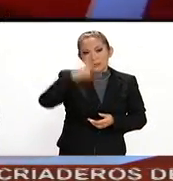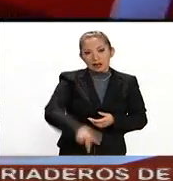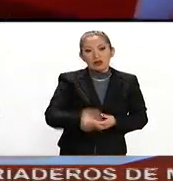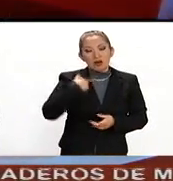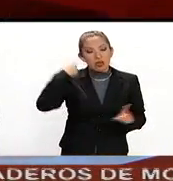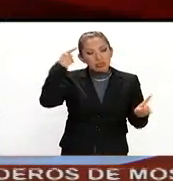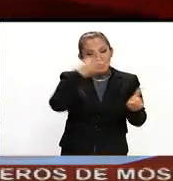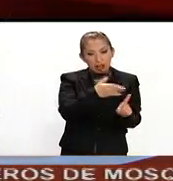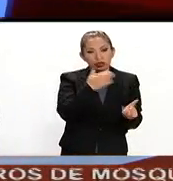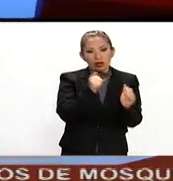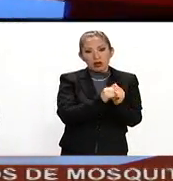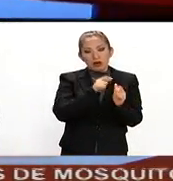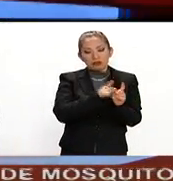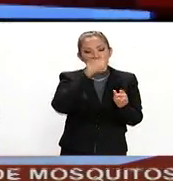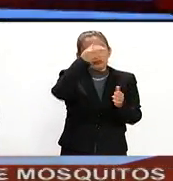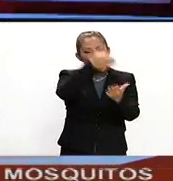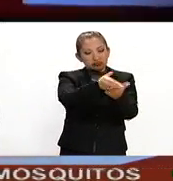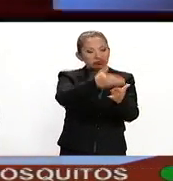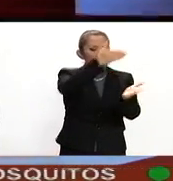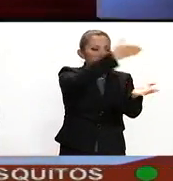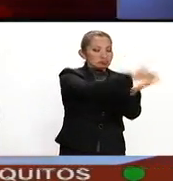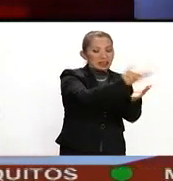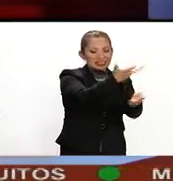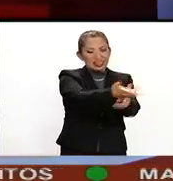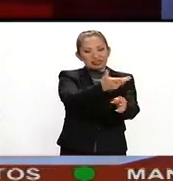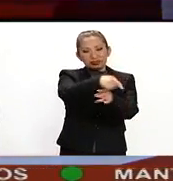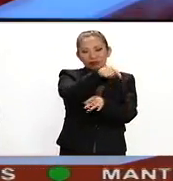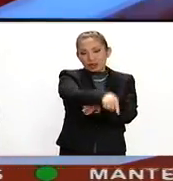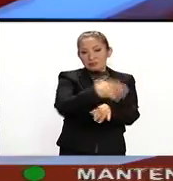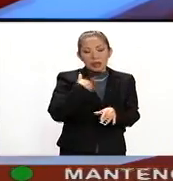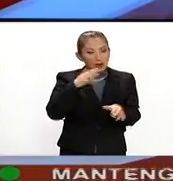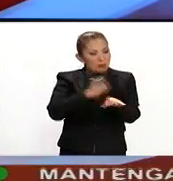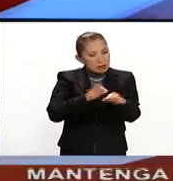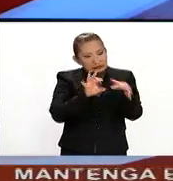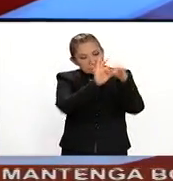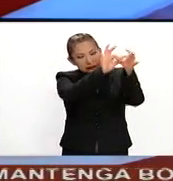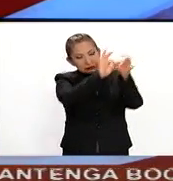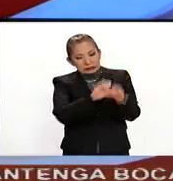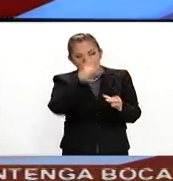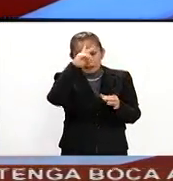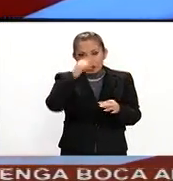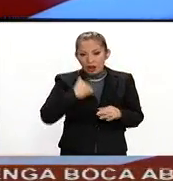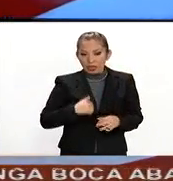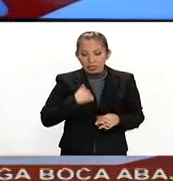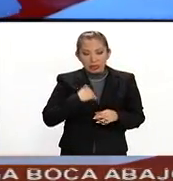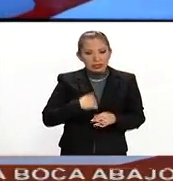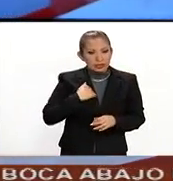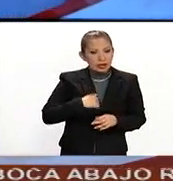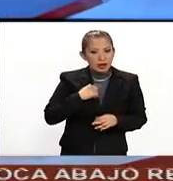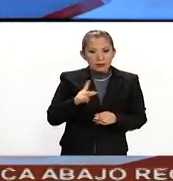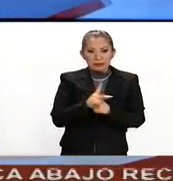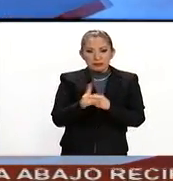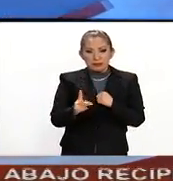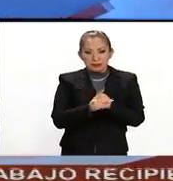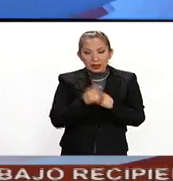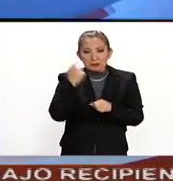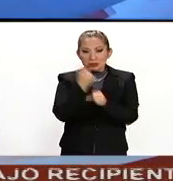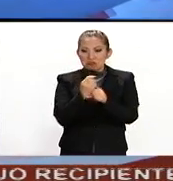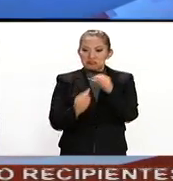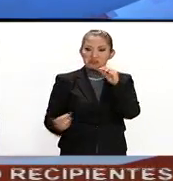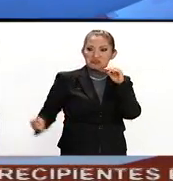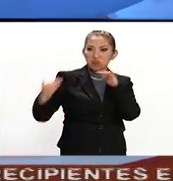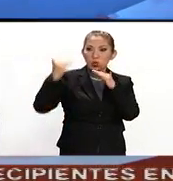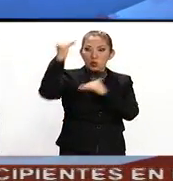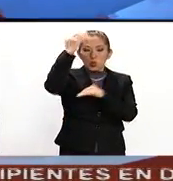vuelos directos, obviamente con escalas muchos en Estados Unidos, pero cada vez se acercan, se estrechan más los lazos entre México y Canadá. Obviamente un país de primer nivel,